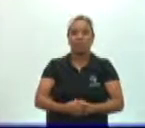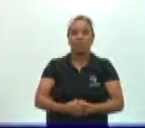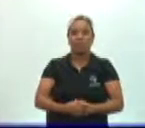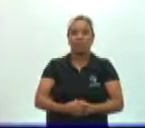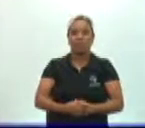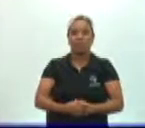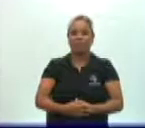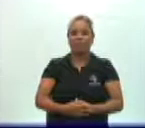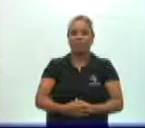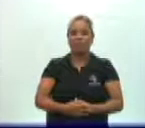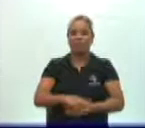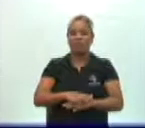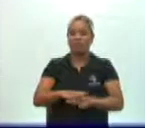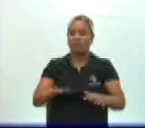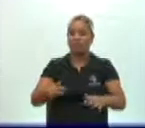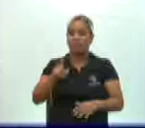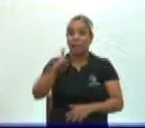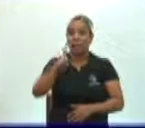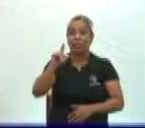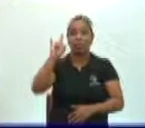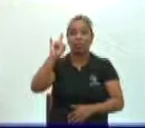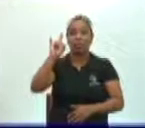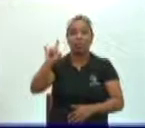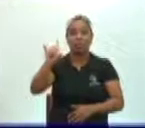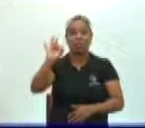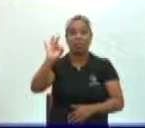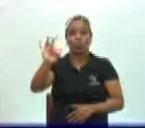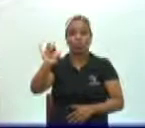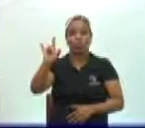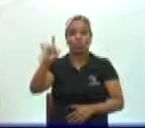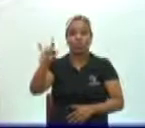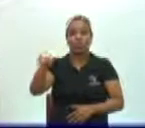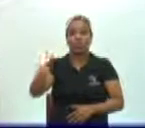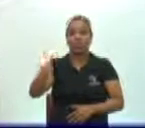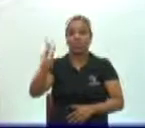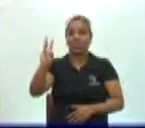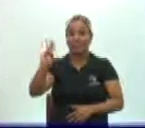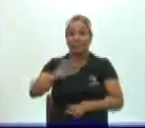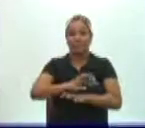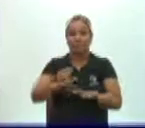y ya en el 1783 había culminado este proceso revolucionario.